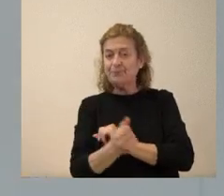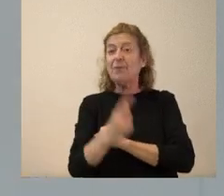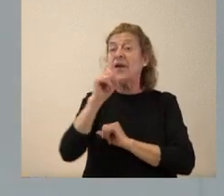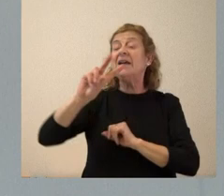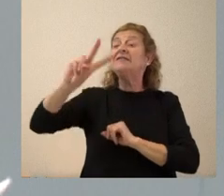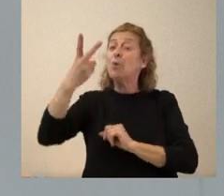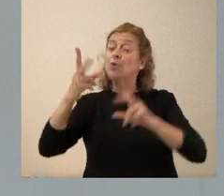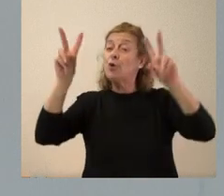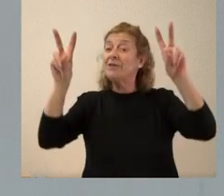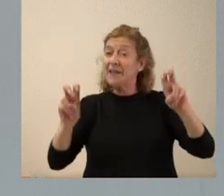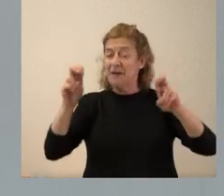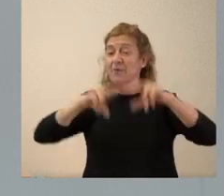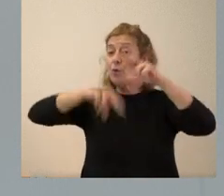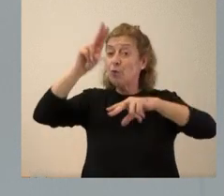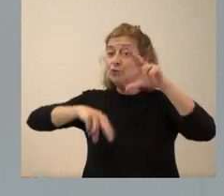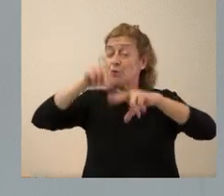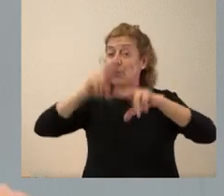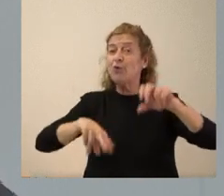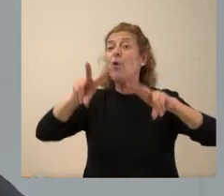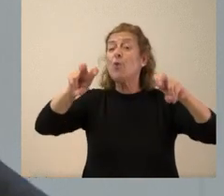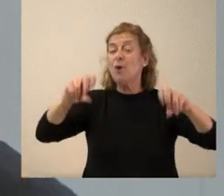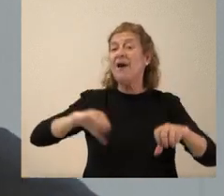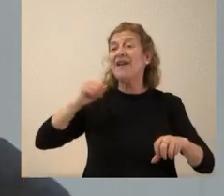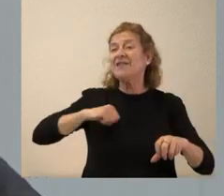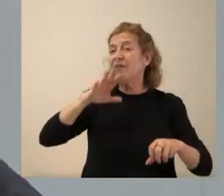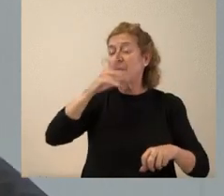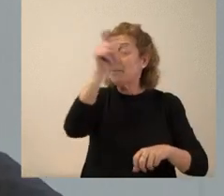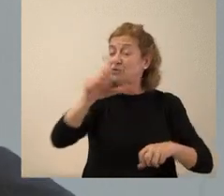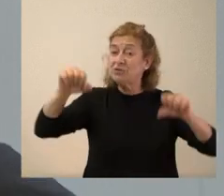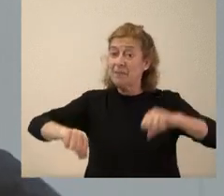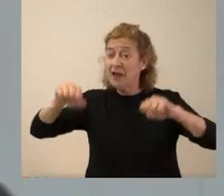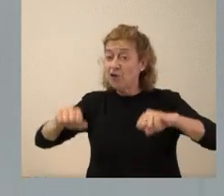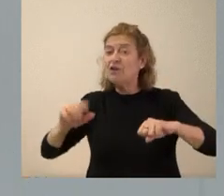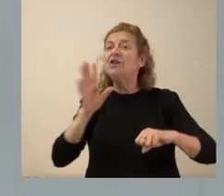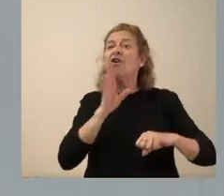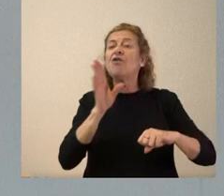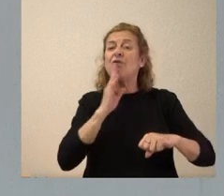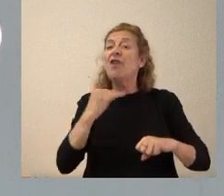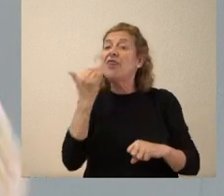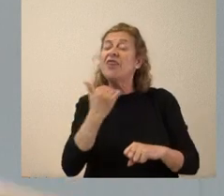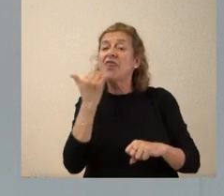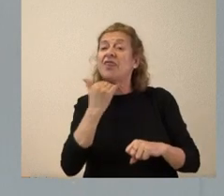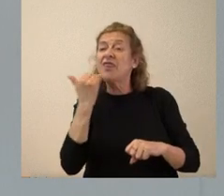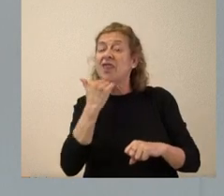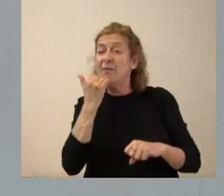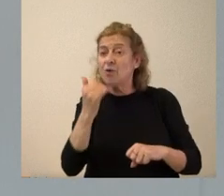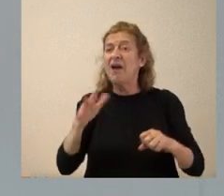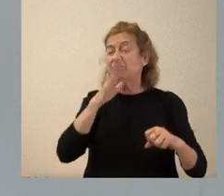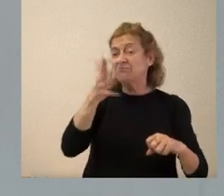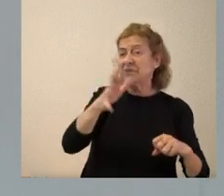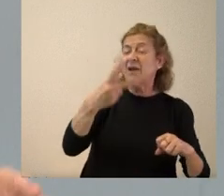cuestión es la construcción de la nueva residencia para personas mayores en Zamora una inversión de 20